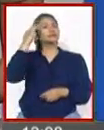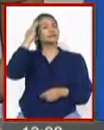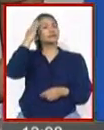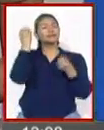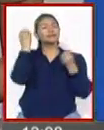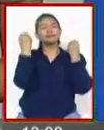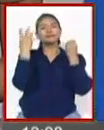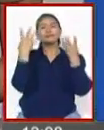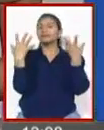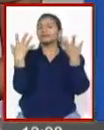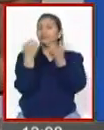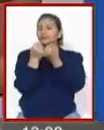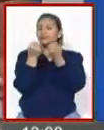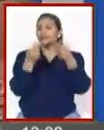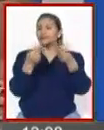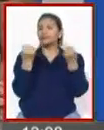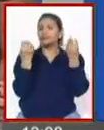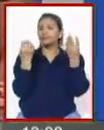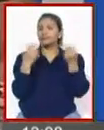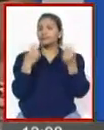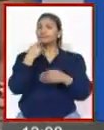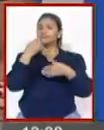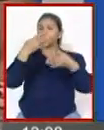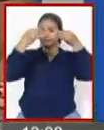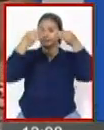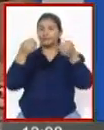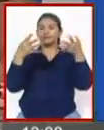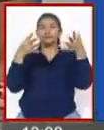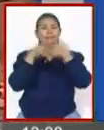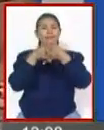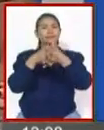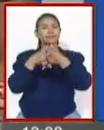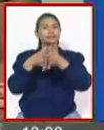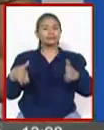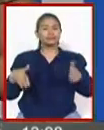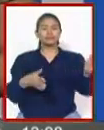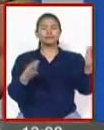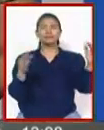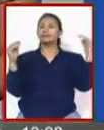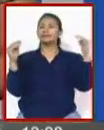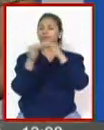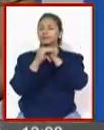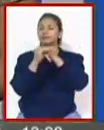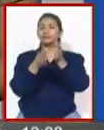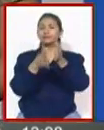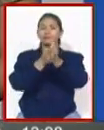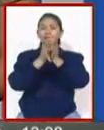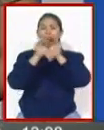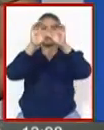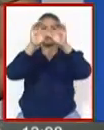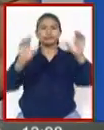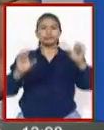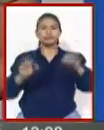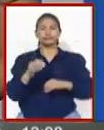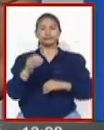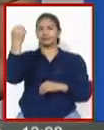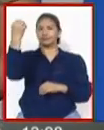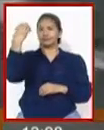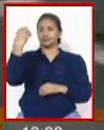constantes accidentes ocurridos en esta zona, decidieron bloquear la carretera a Cotoca exigiendo rompemuelles y